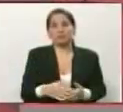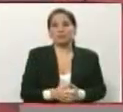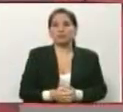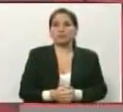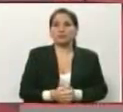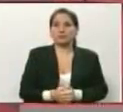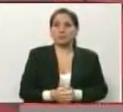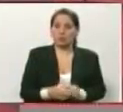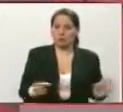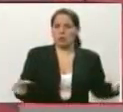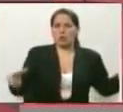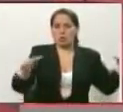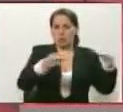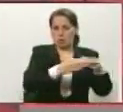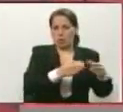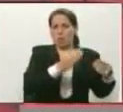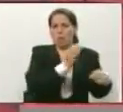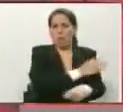dijeron,